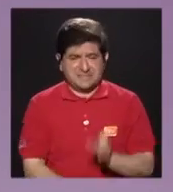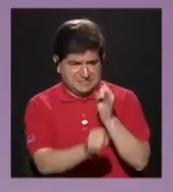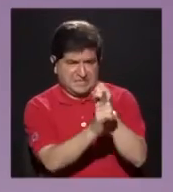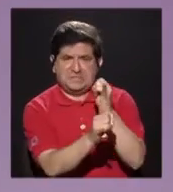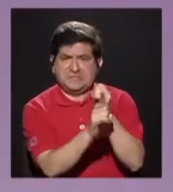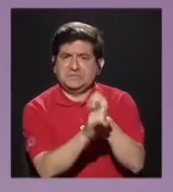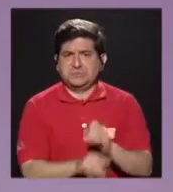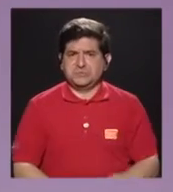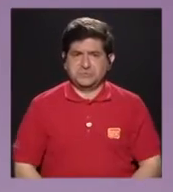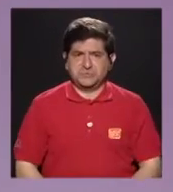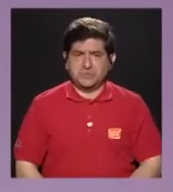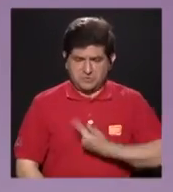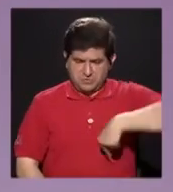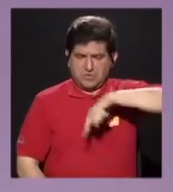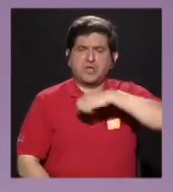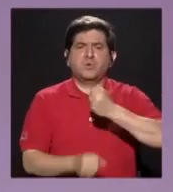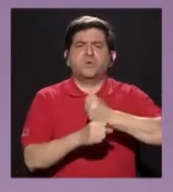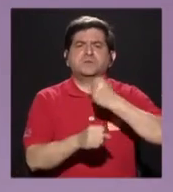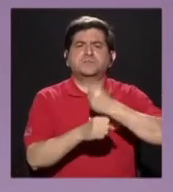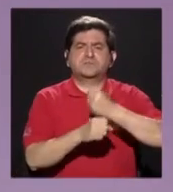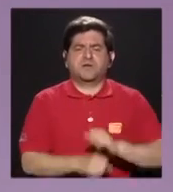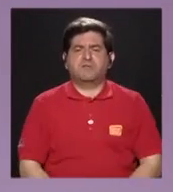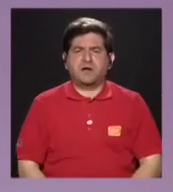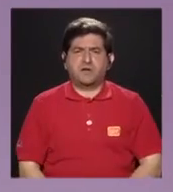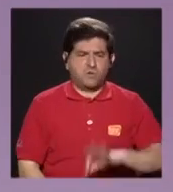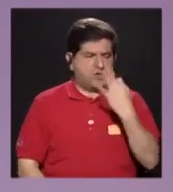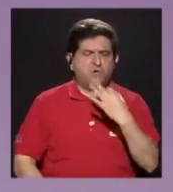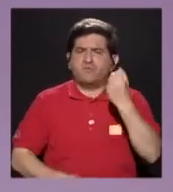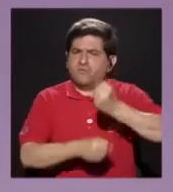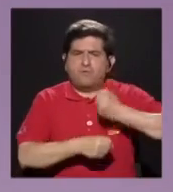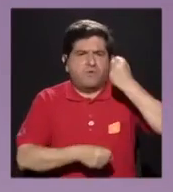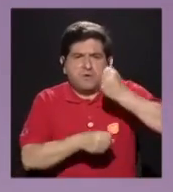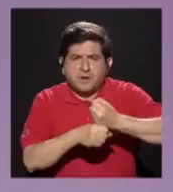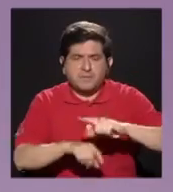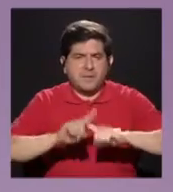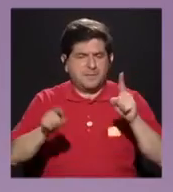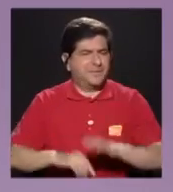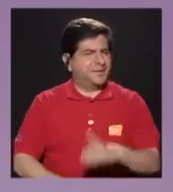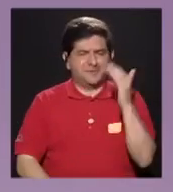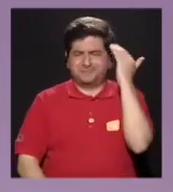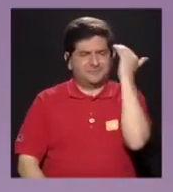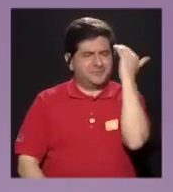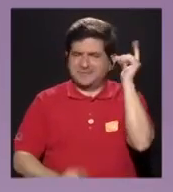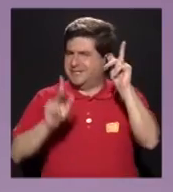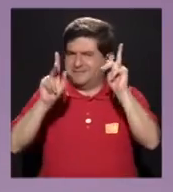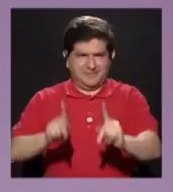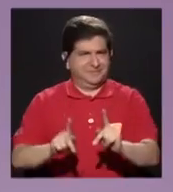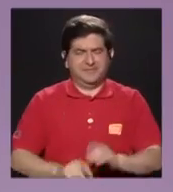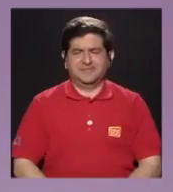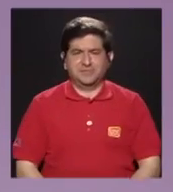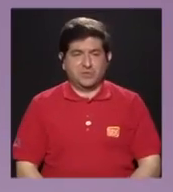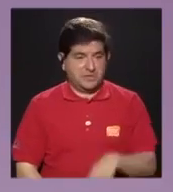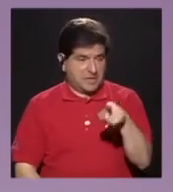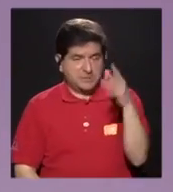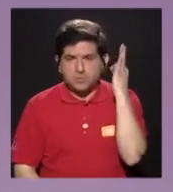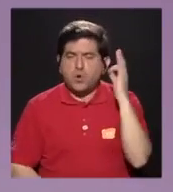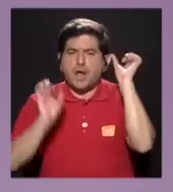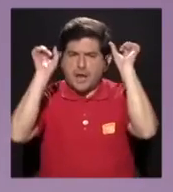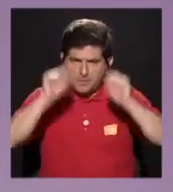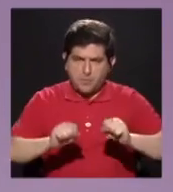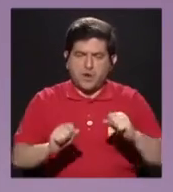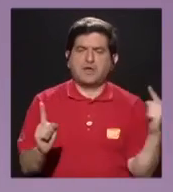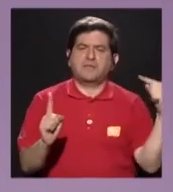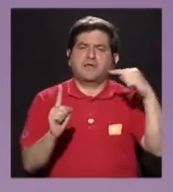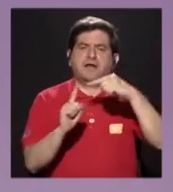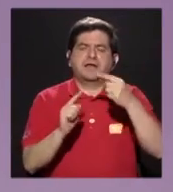verdadera nuestra nuestra labor nuestra manera de hacer las cosas cuando realmente hay mucho desconocimiento de lo que la mujer puede hacer y hasta